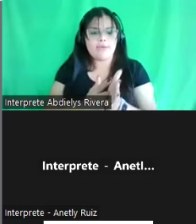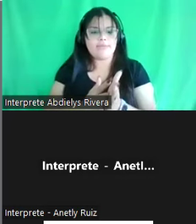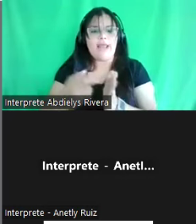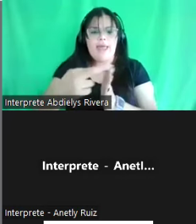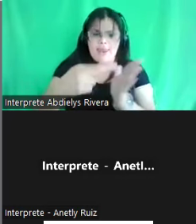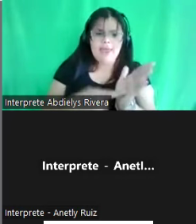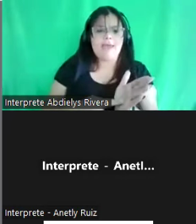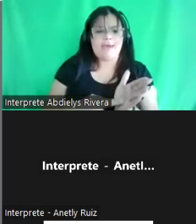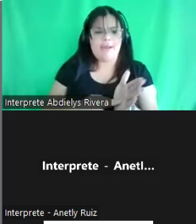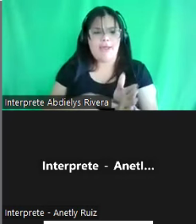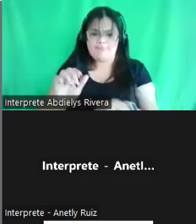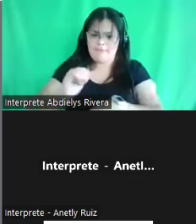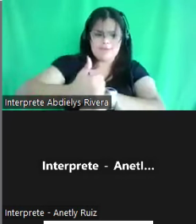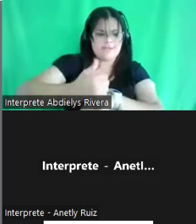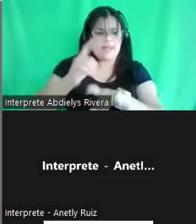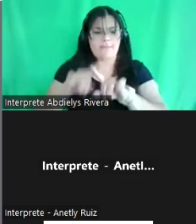otra, ¿verdad?